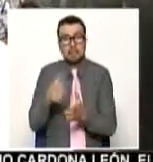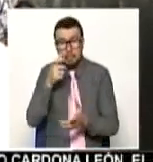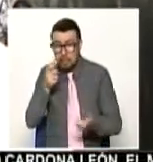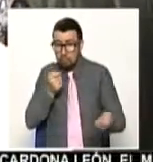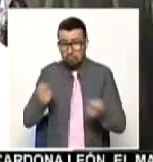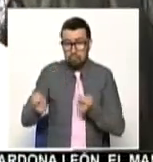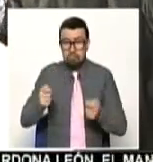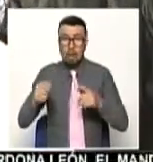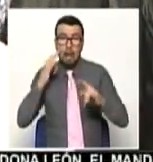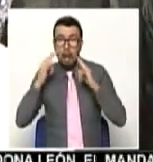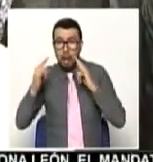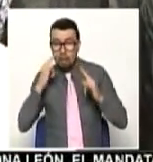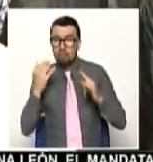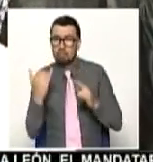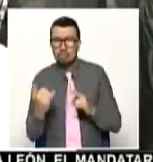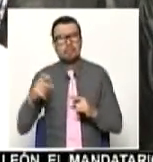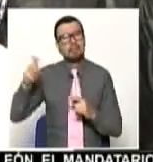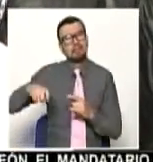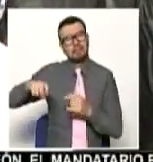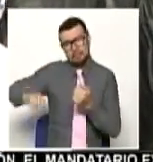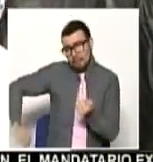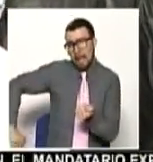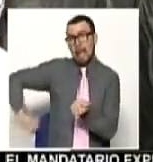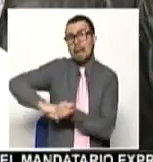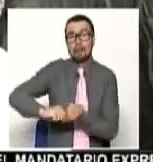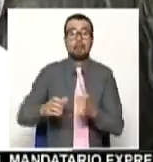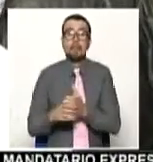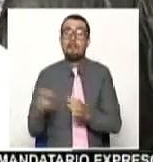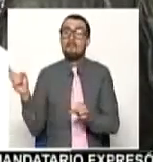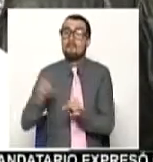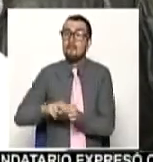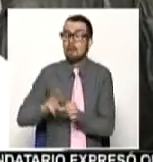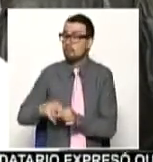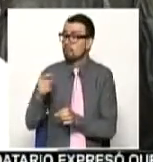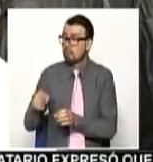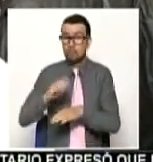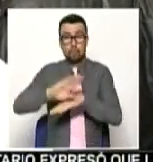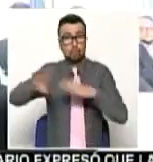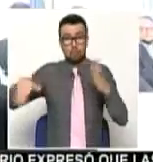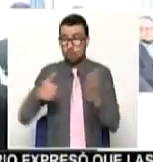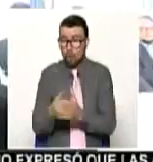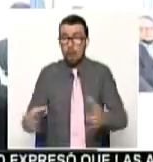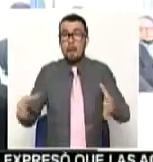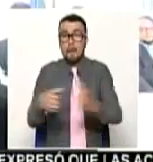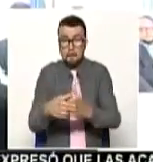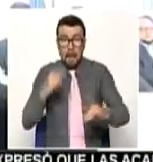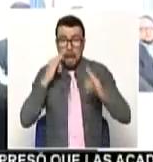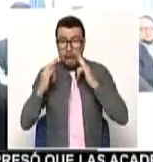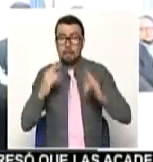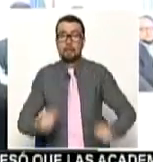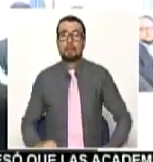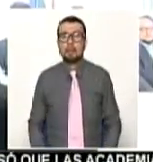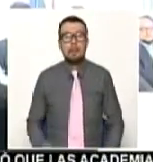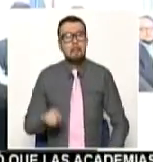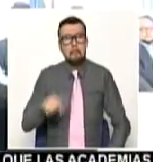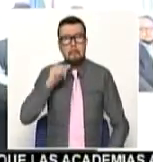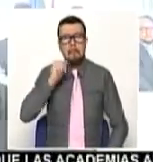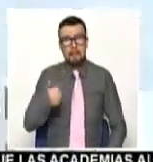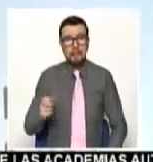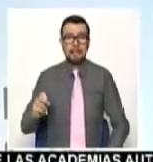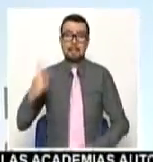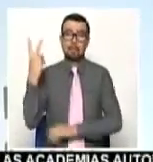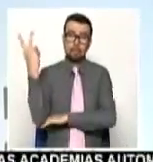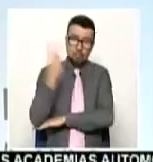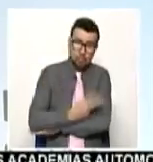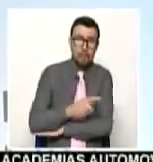ley, y necesitan un respaldo precisamente de las federaciones que agrupan todo el gremio de las personerías. Mañana, en el segundo día de la Asamblea Anual de FENALPER,